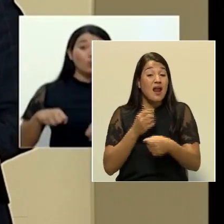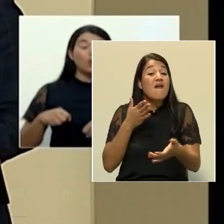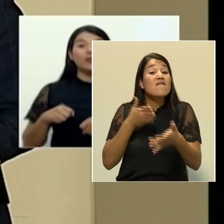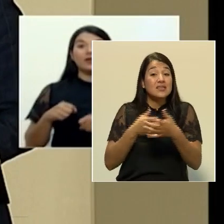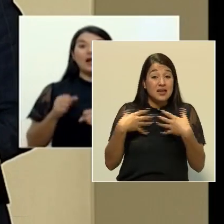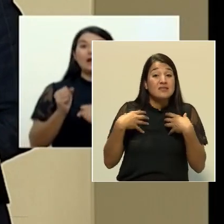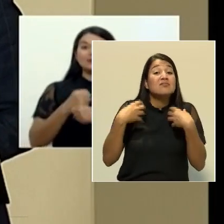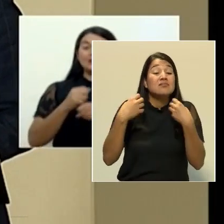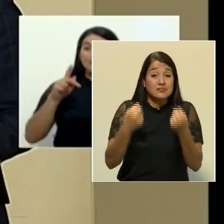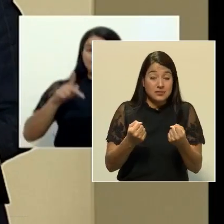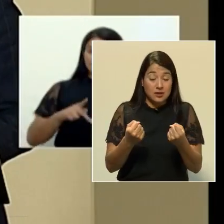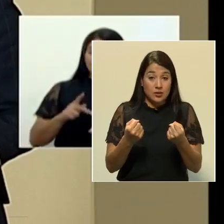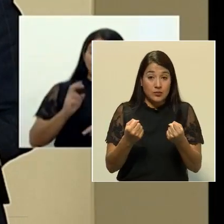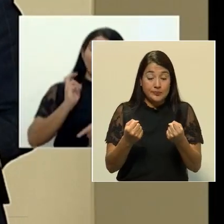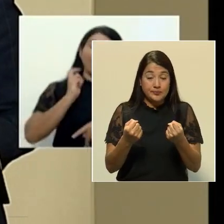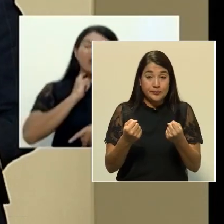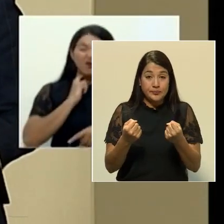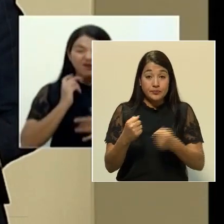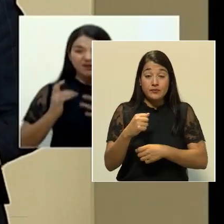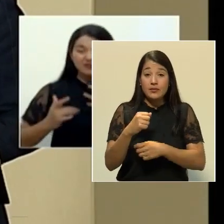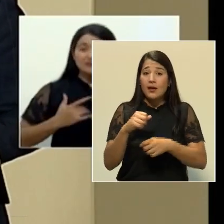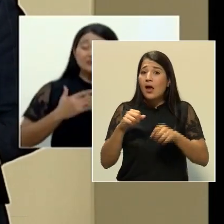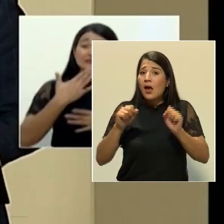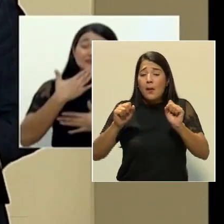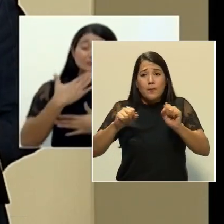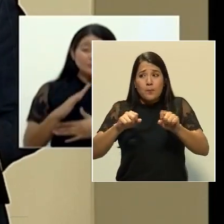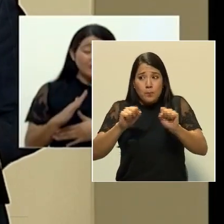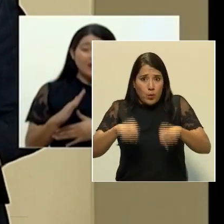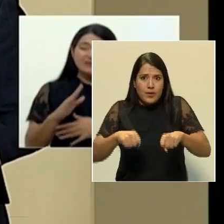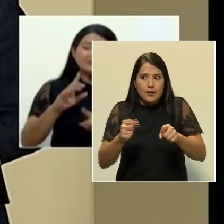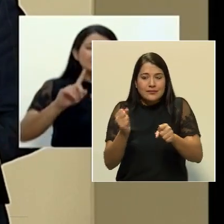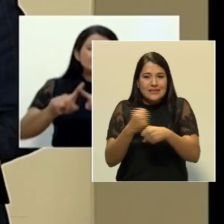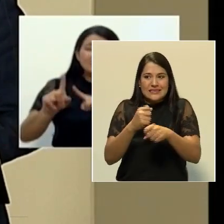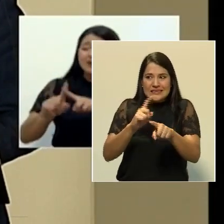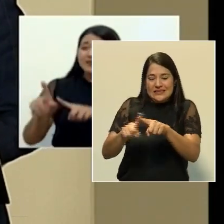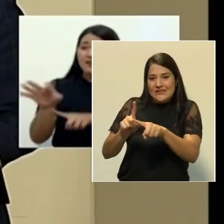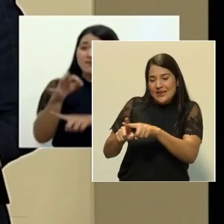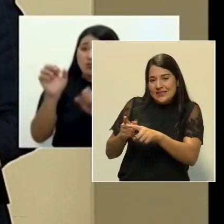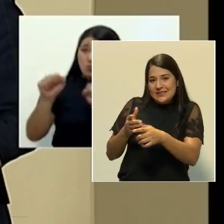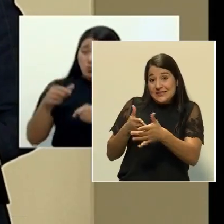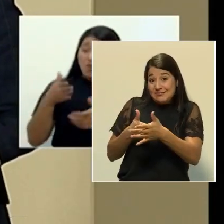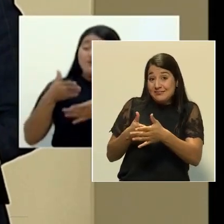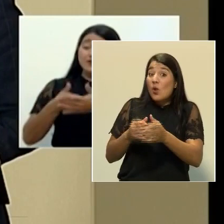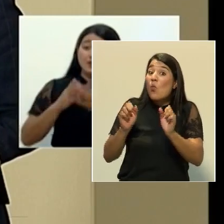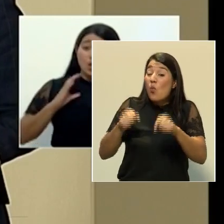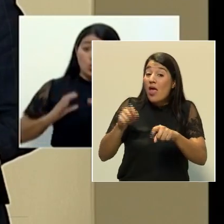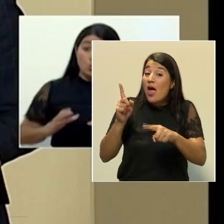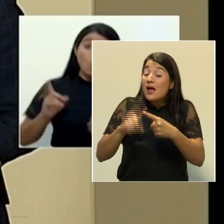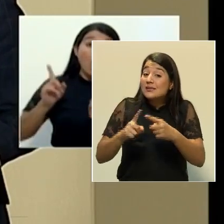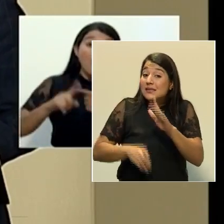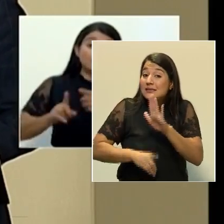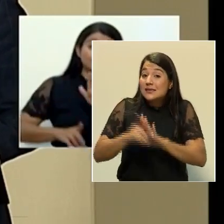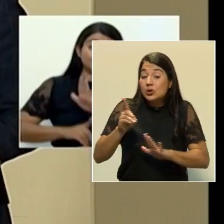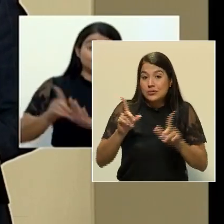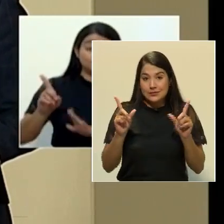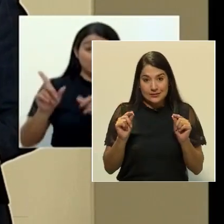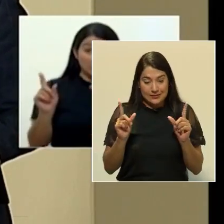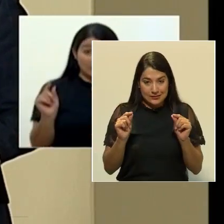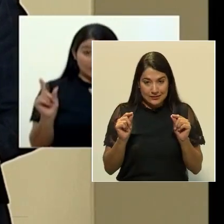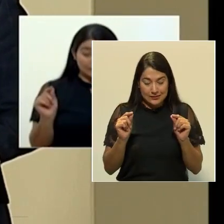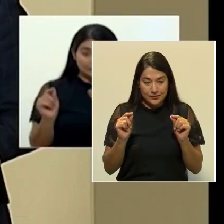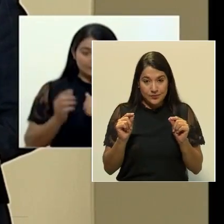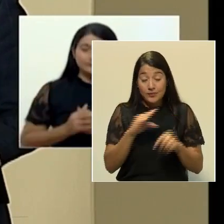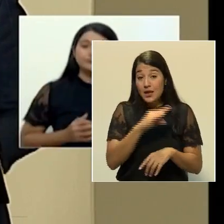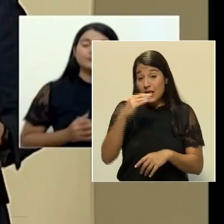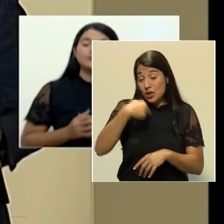provocar intoxicaciones, irritaciones, diferentes efectos nocivos, hasta pueden ser cancerígenos.